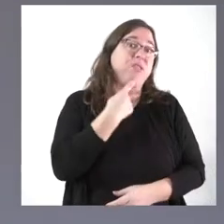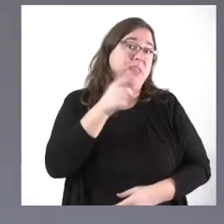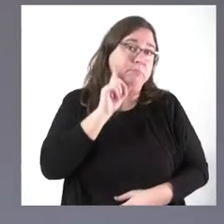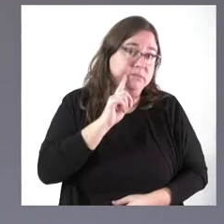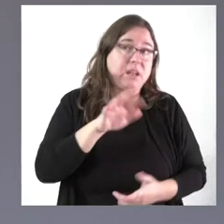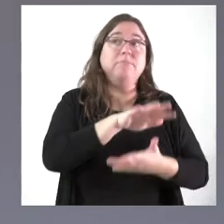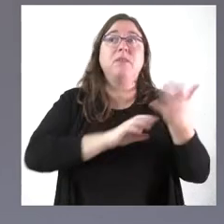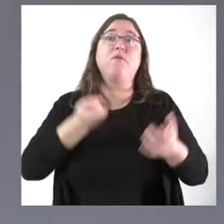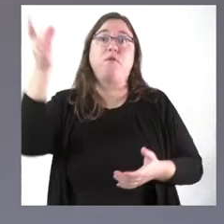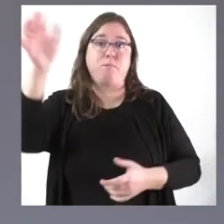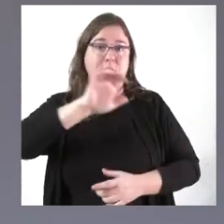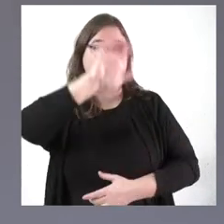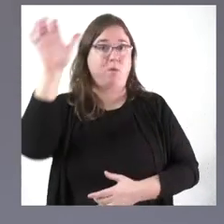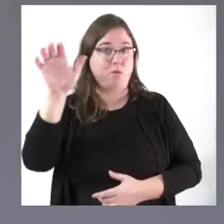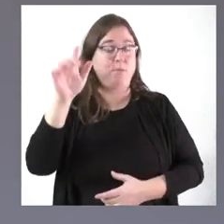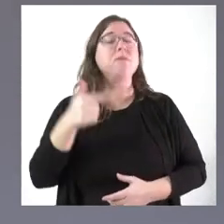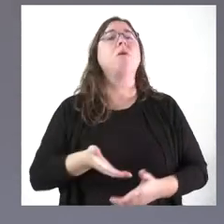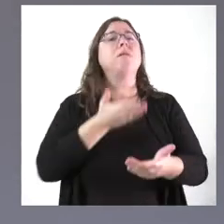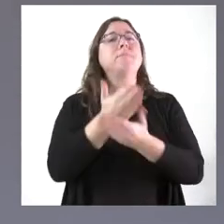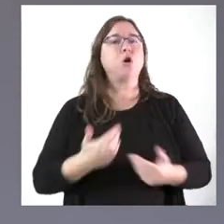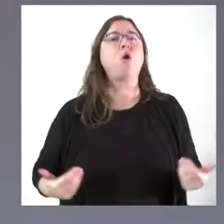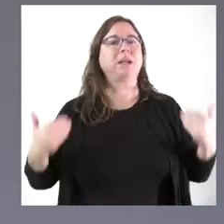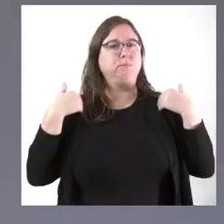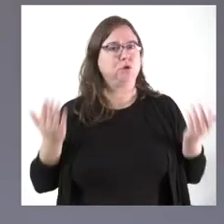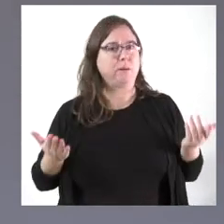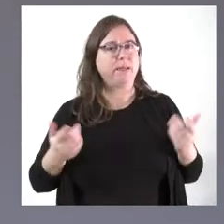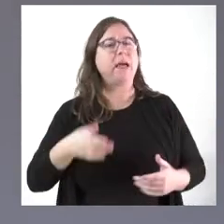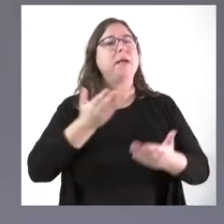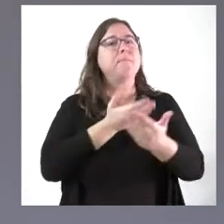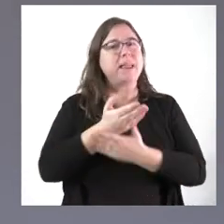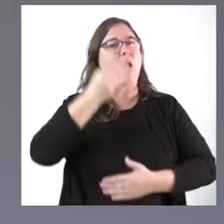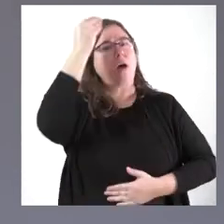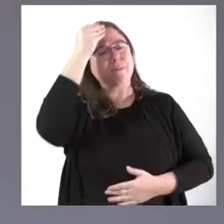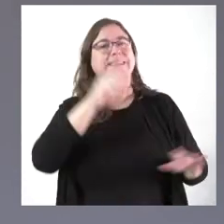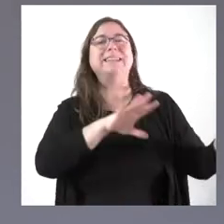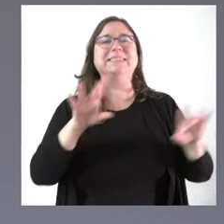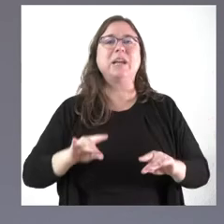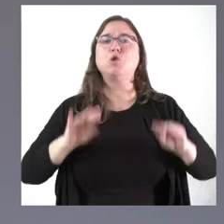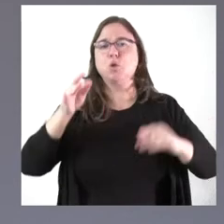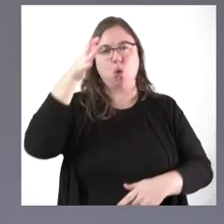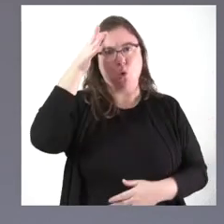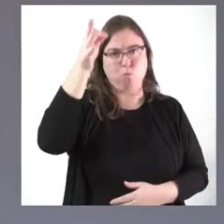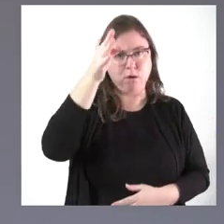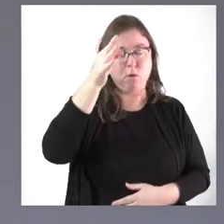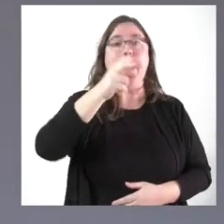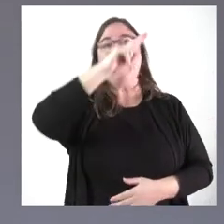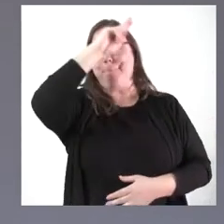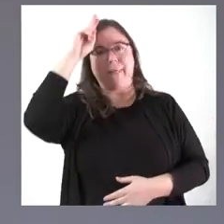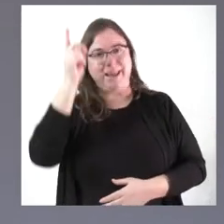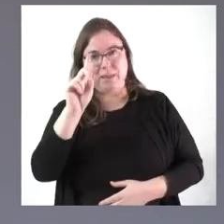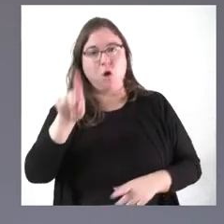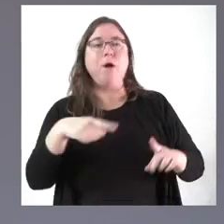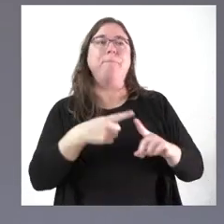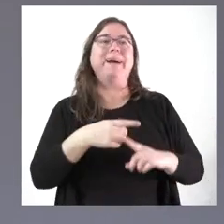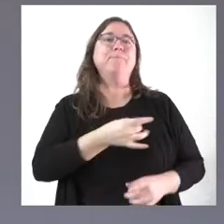a Europa por lo tanto le pedimos responsabilidad le pedimos que piense en el territorio rural que no solo existe Madrid que no solo existe la